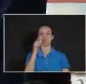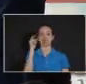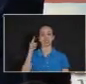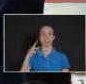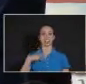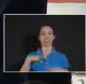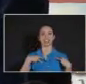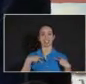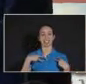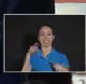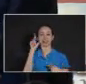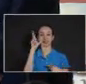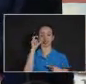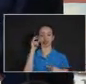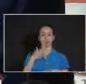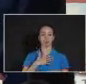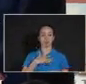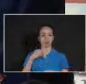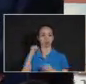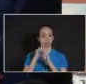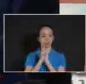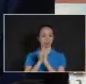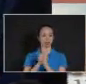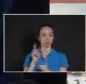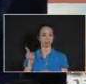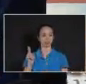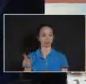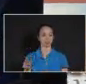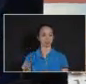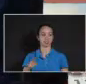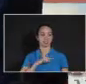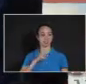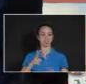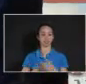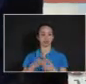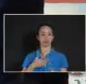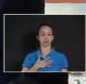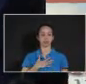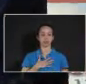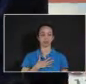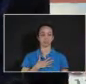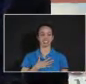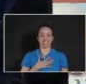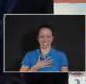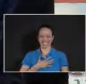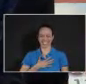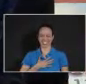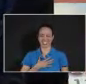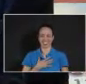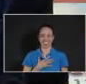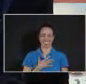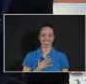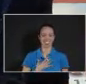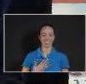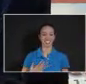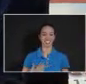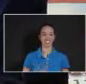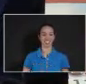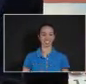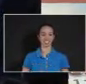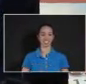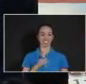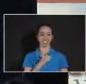tú dices, siempre has estado conmigo también. Estoy muy feliz por este momento, de verdad. Bendigo este